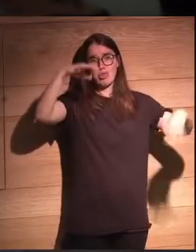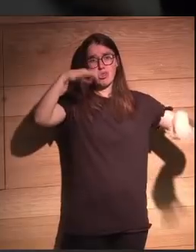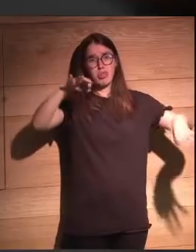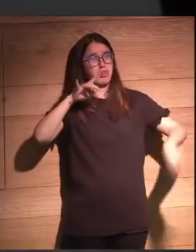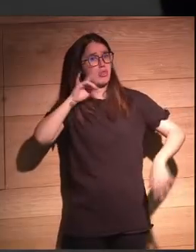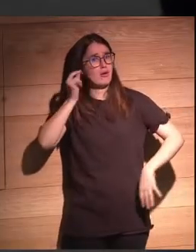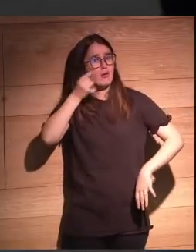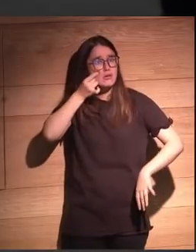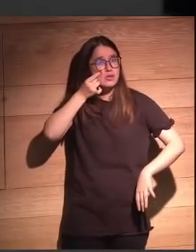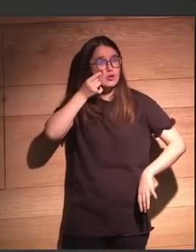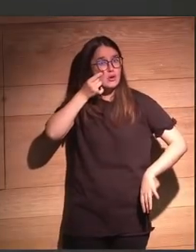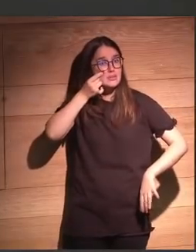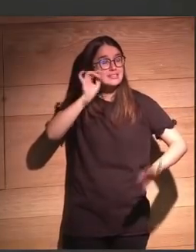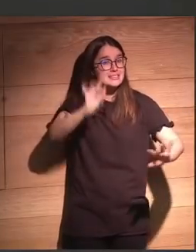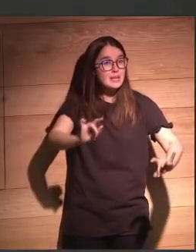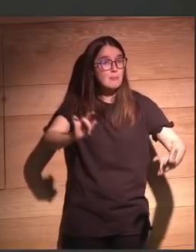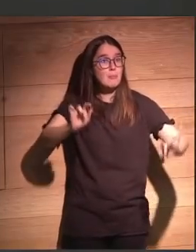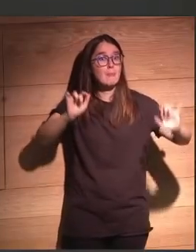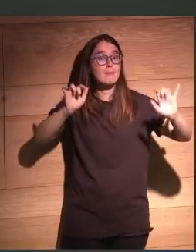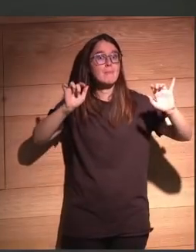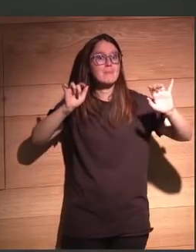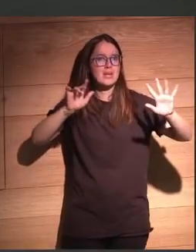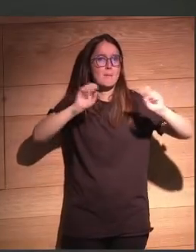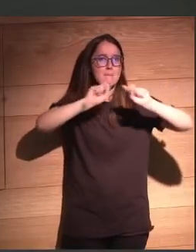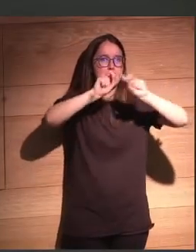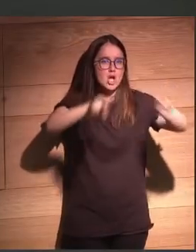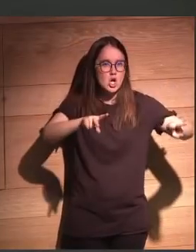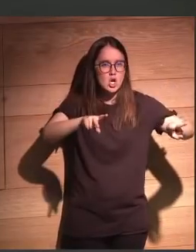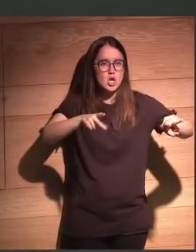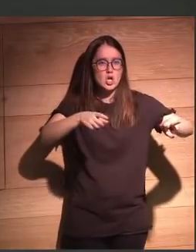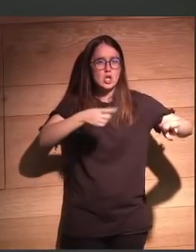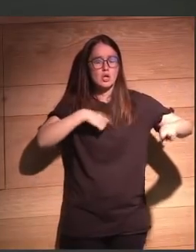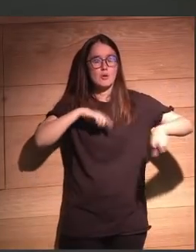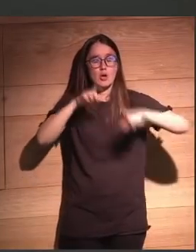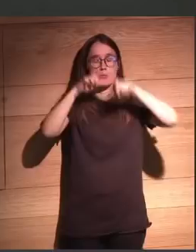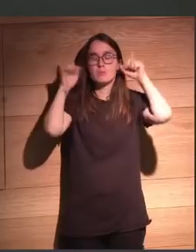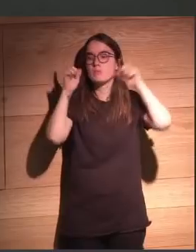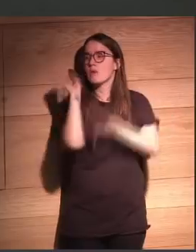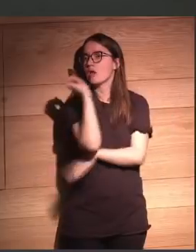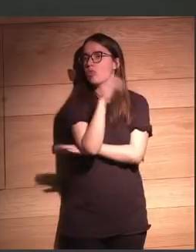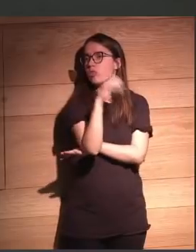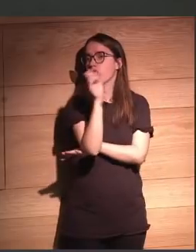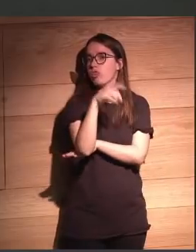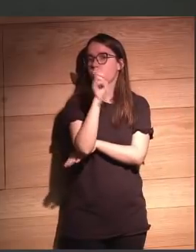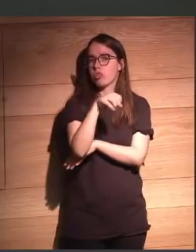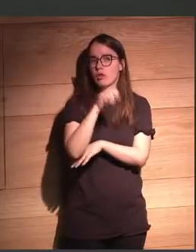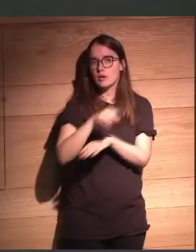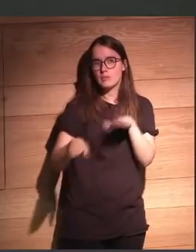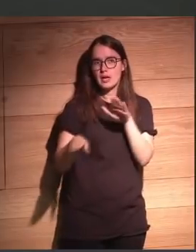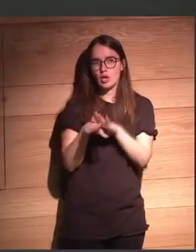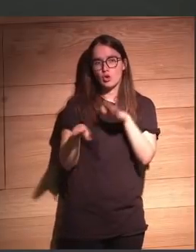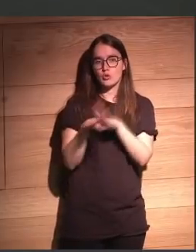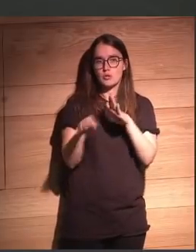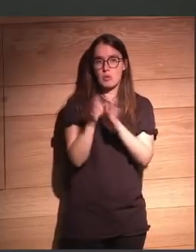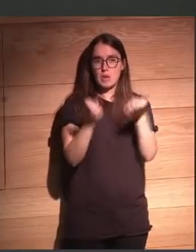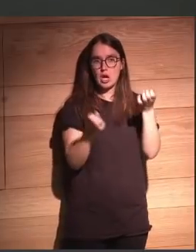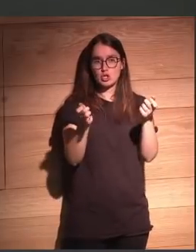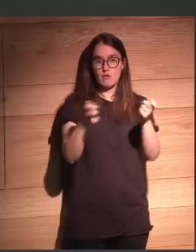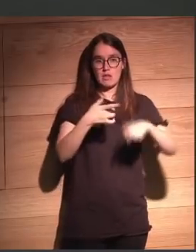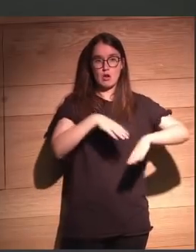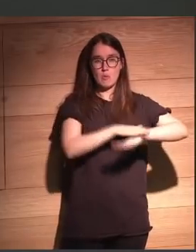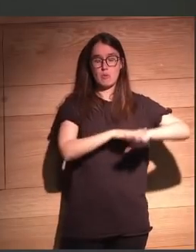pasando. O sí que nos estamos dando cuenta, y peor todavía, que nos hemos puesto una venda para no bajar del coche oficial y ver lo que pasa en las